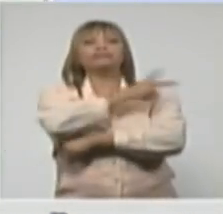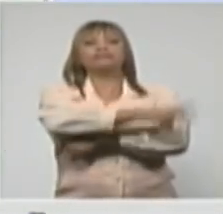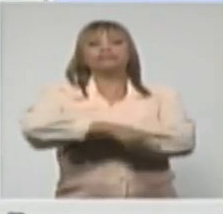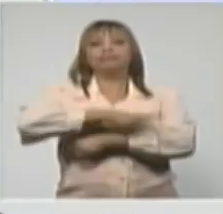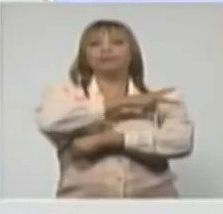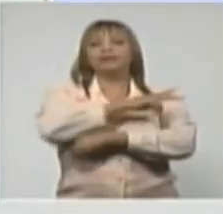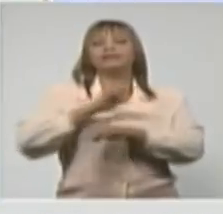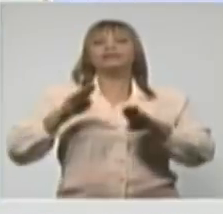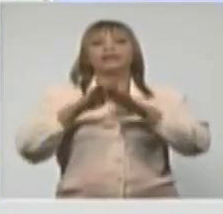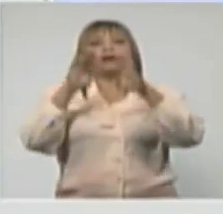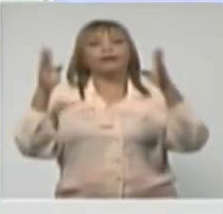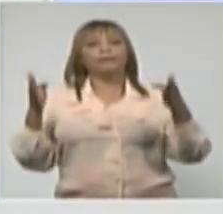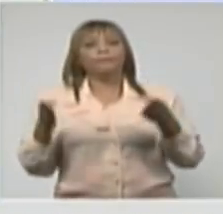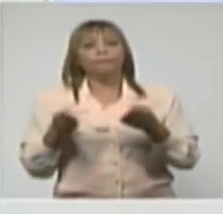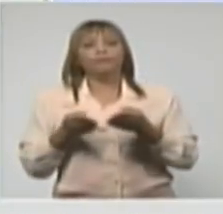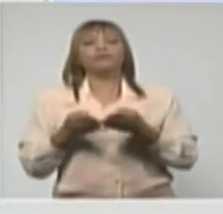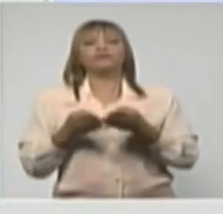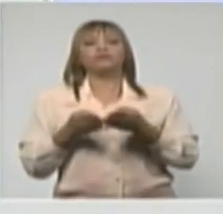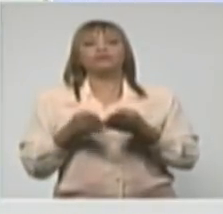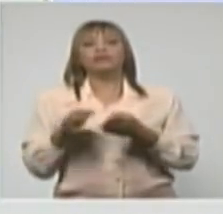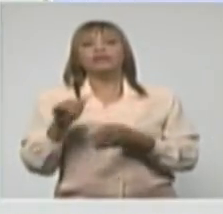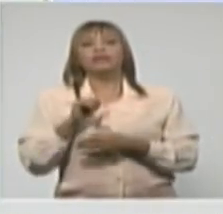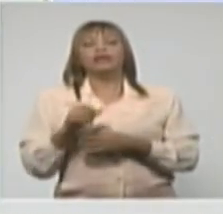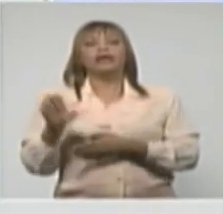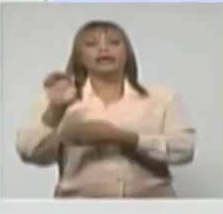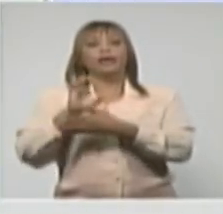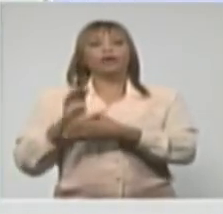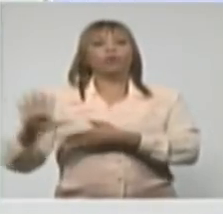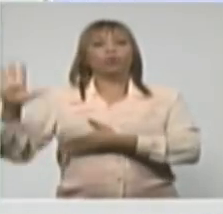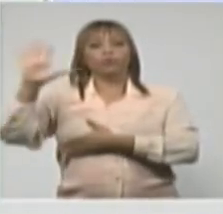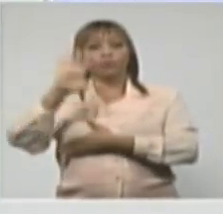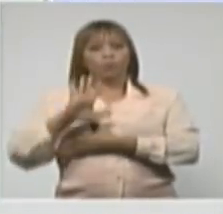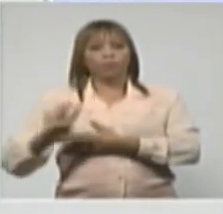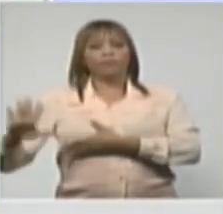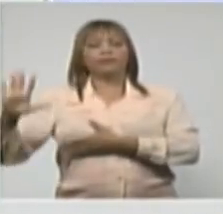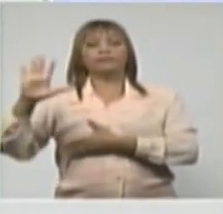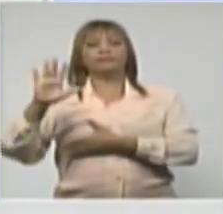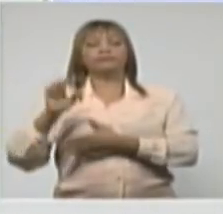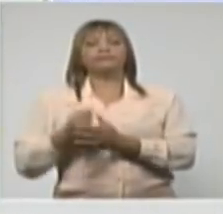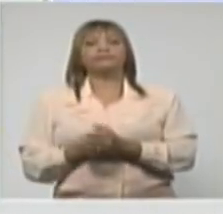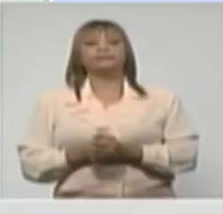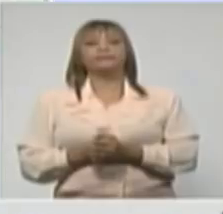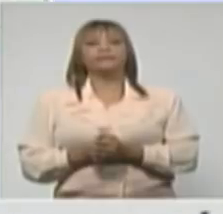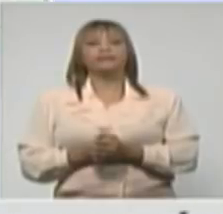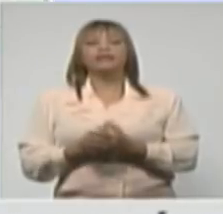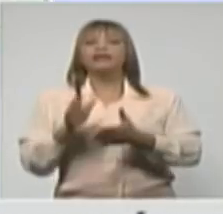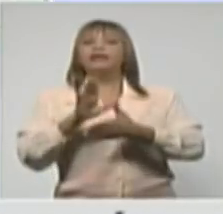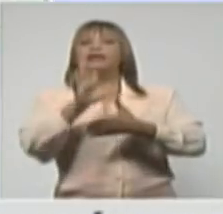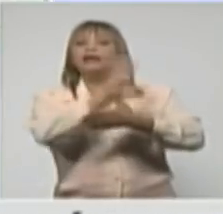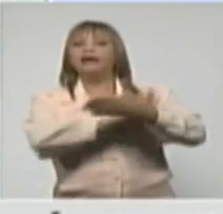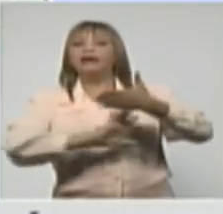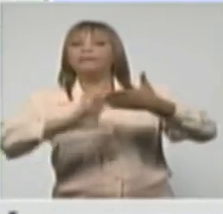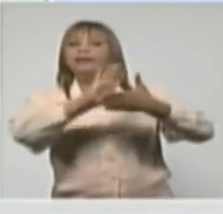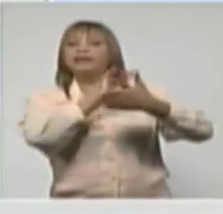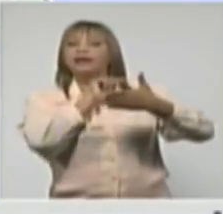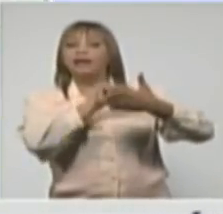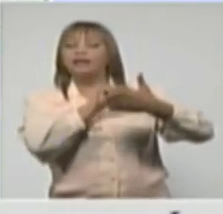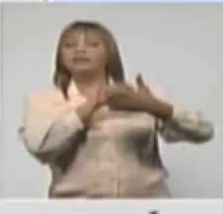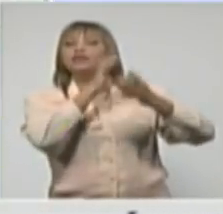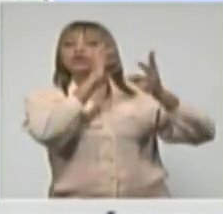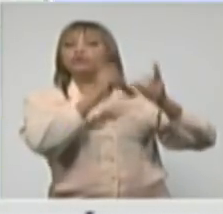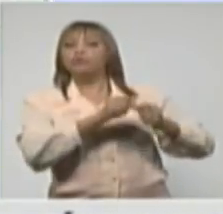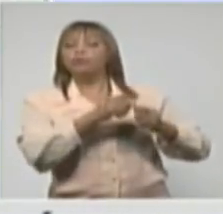mundo, ahí está Europa y de la región de las Américas, donde también hay un número